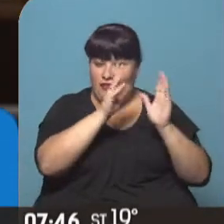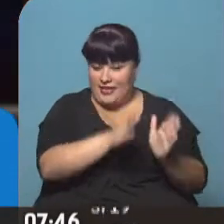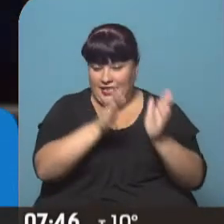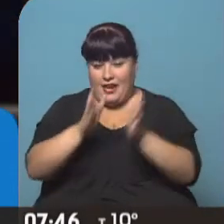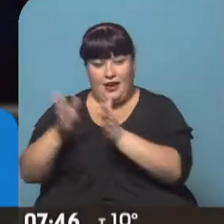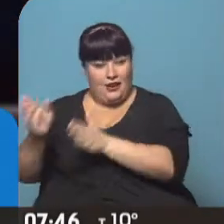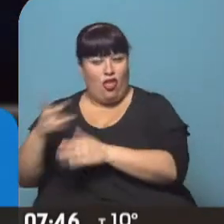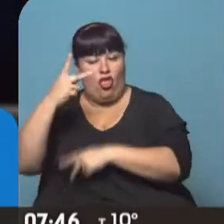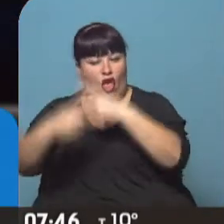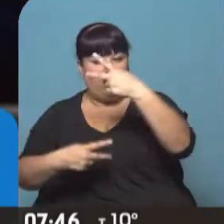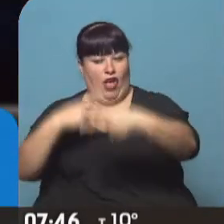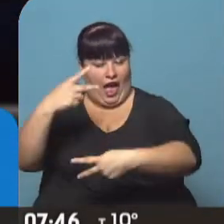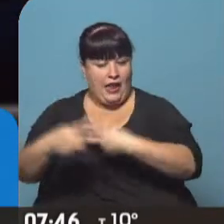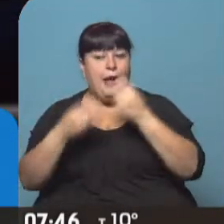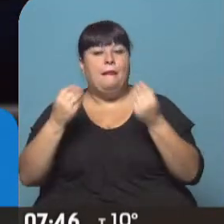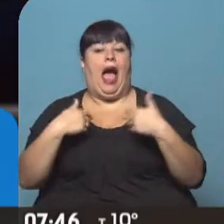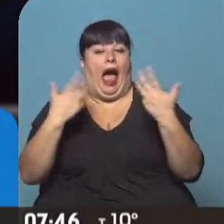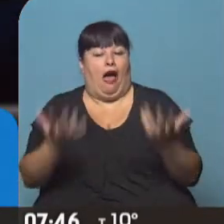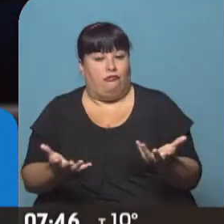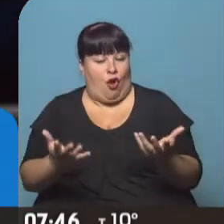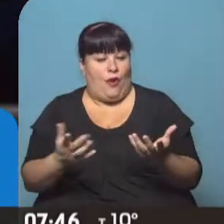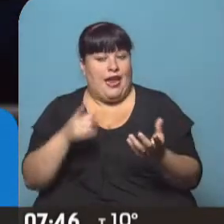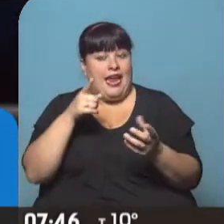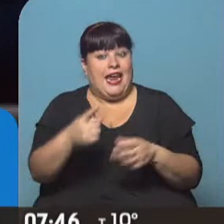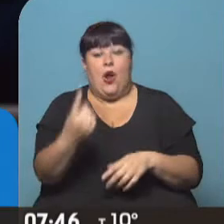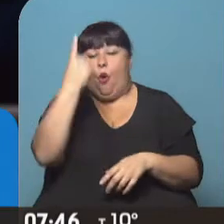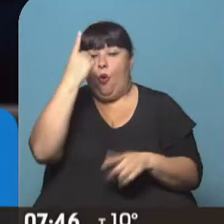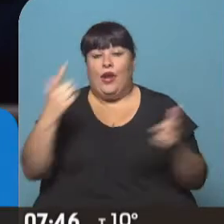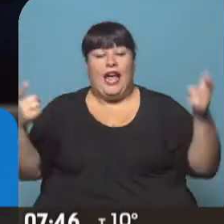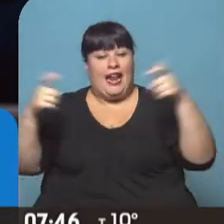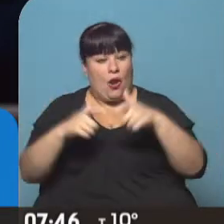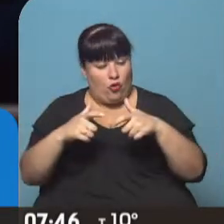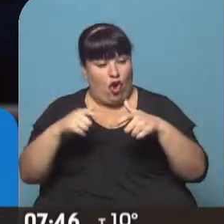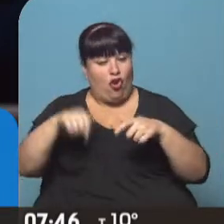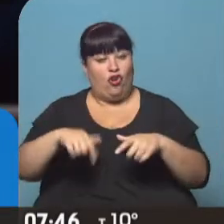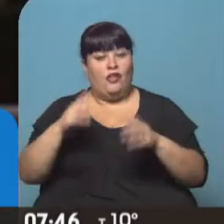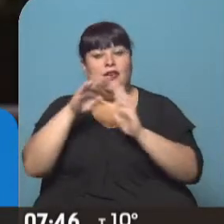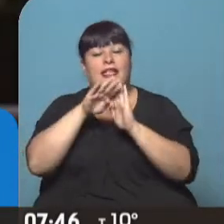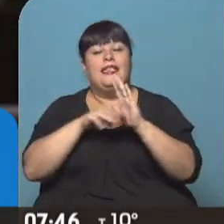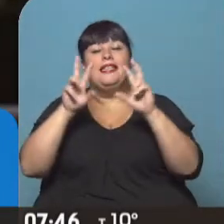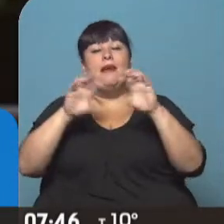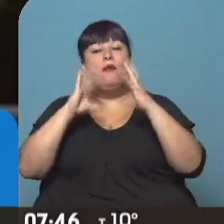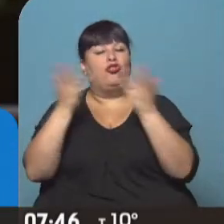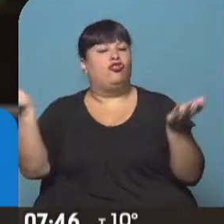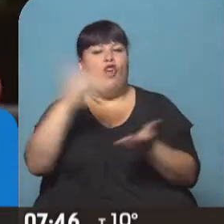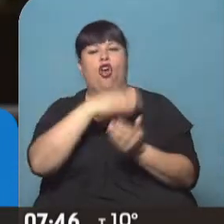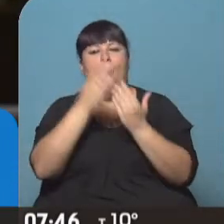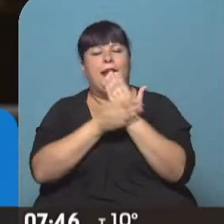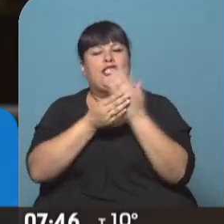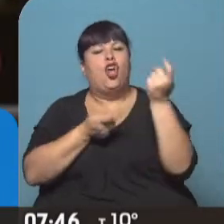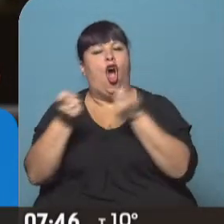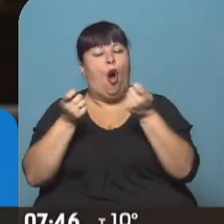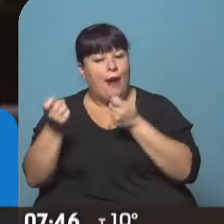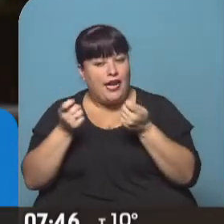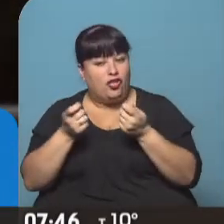en paralelo cada dos años para aprovechar que es la única reunión que tenemos en la agenda internacional donde todos los ministros de comercio,